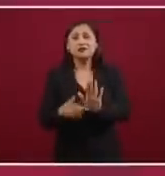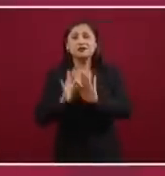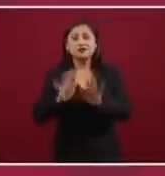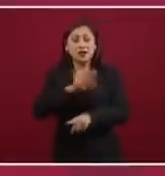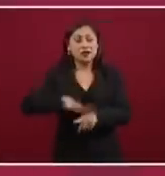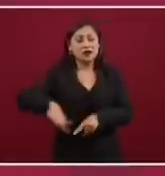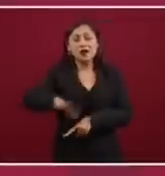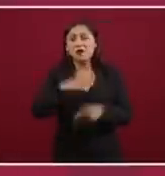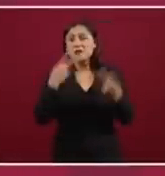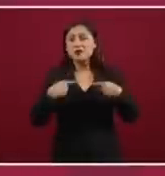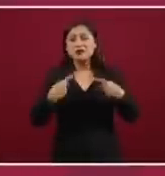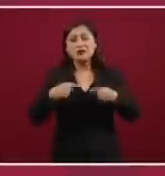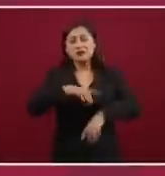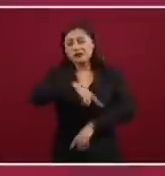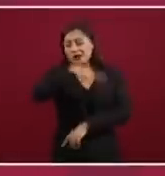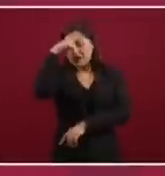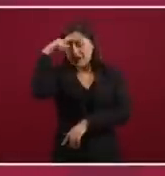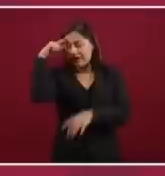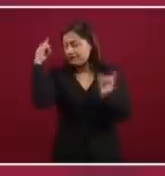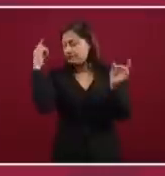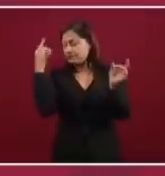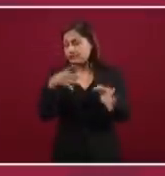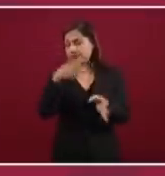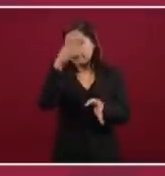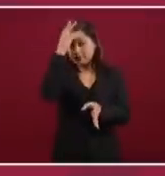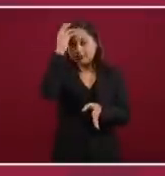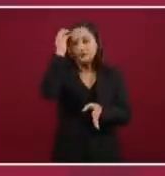la gente. Y puede ser